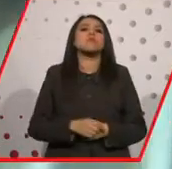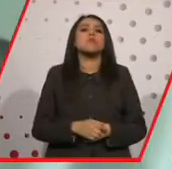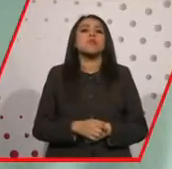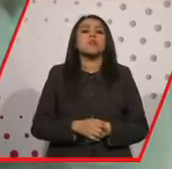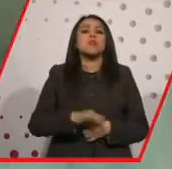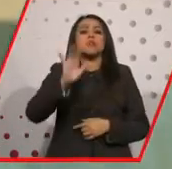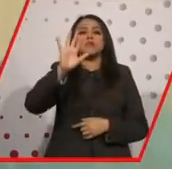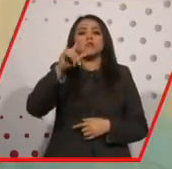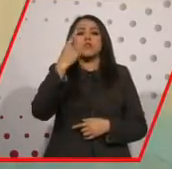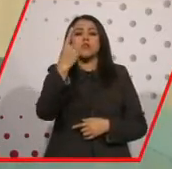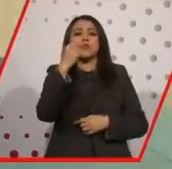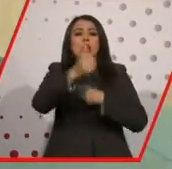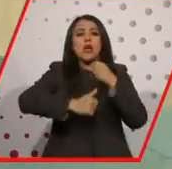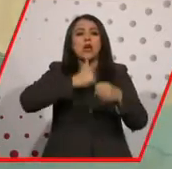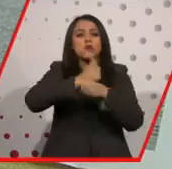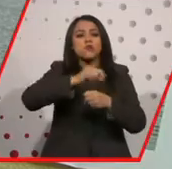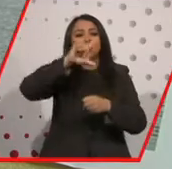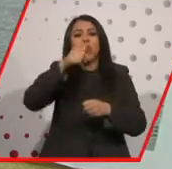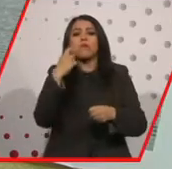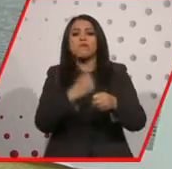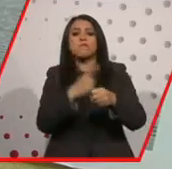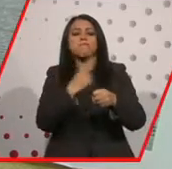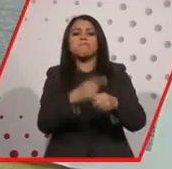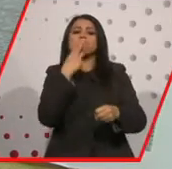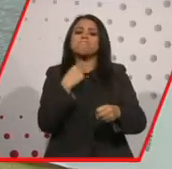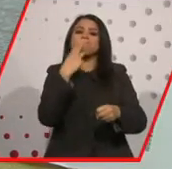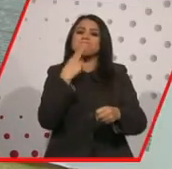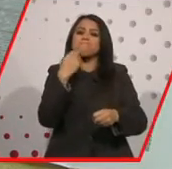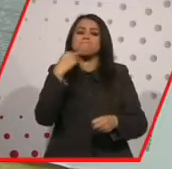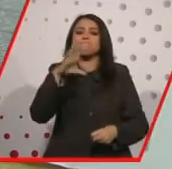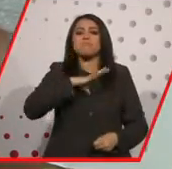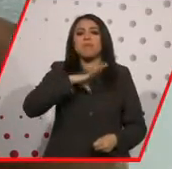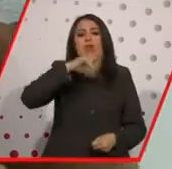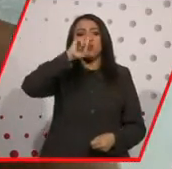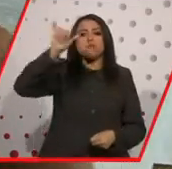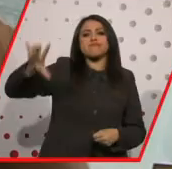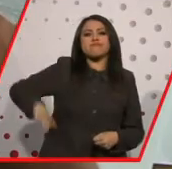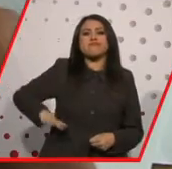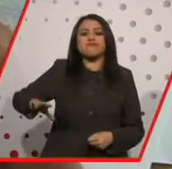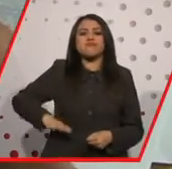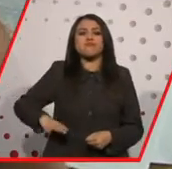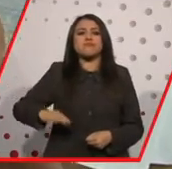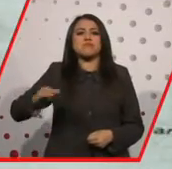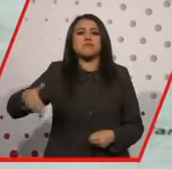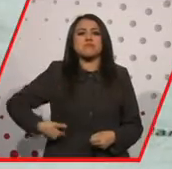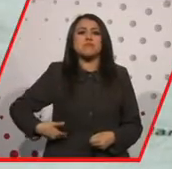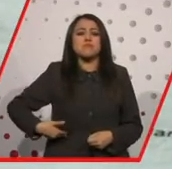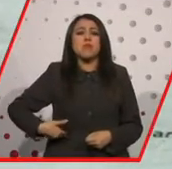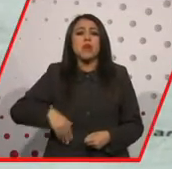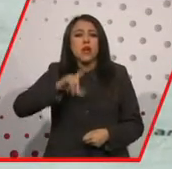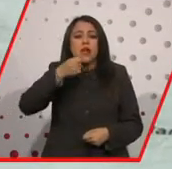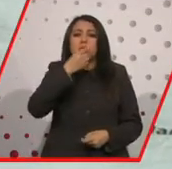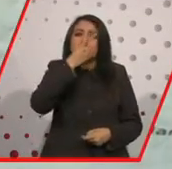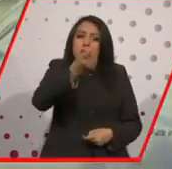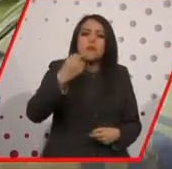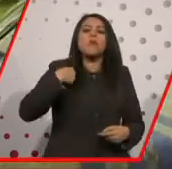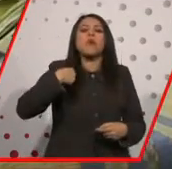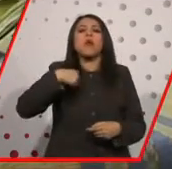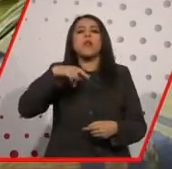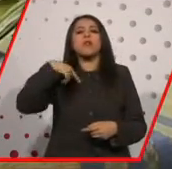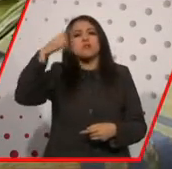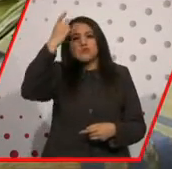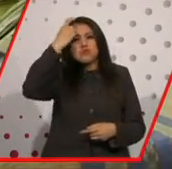tuvo un ataque de diabetes tras el incidente. Explica que llegando a su paradero, dio aviso de lo ocurrido a los dirigentes de la ruta y al dueño del camión.